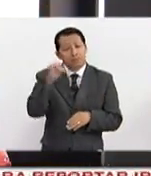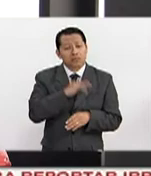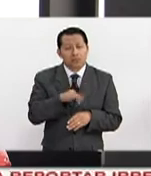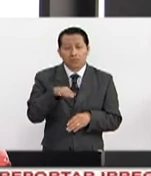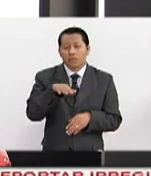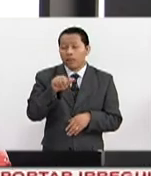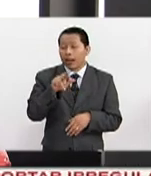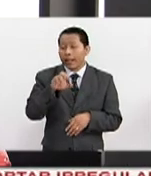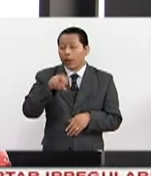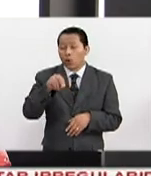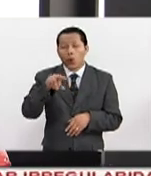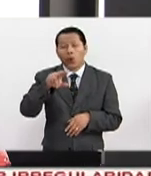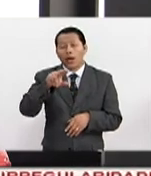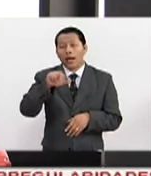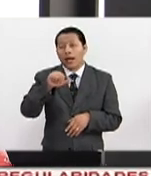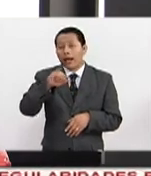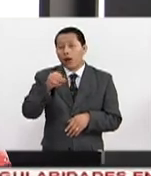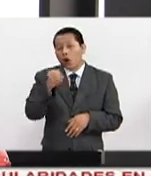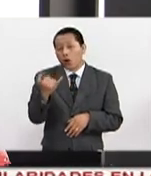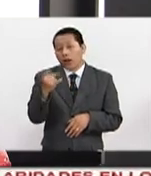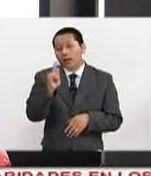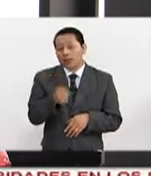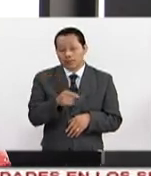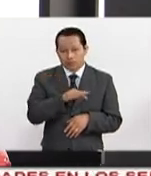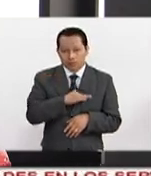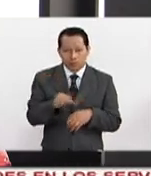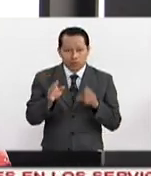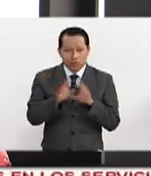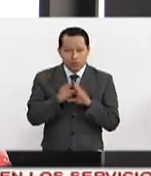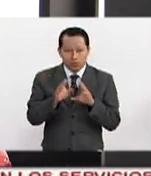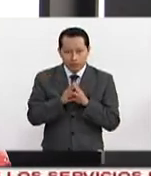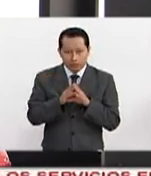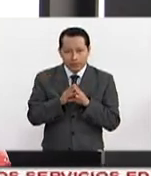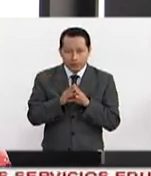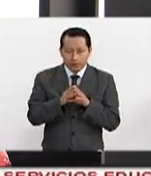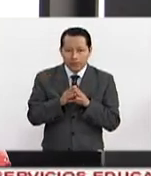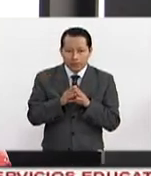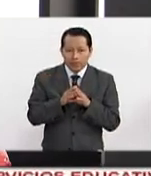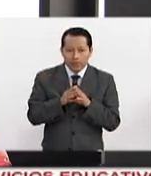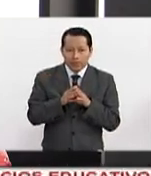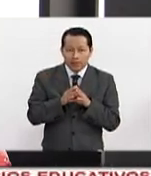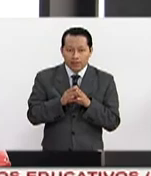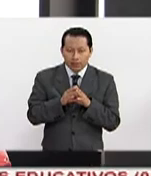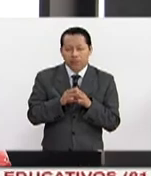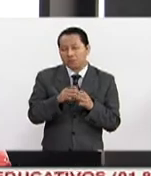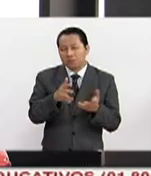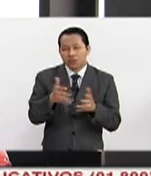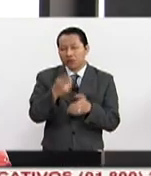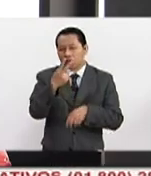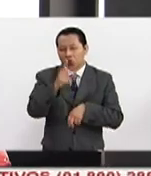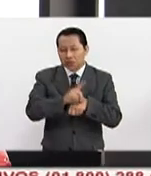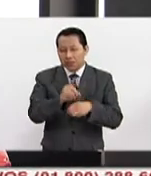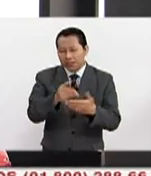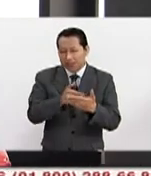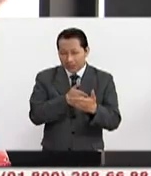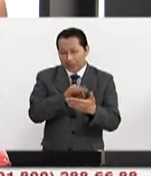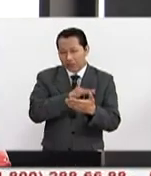Mariano Rajoy era, digamos que tratar de orillarlos para que casi 2 días antes, o